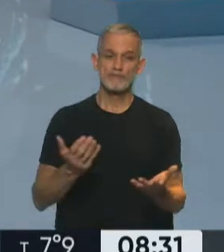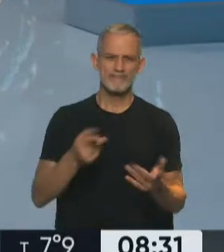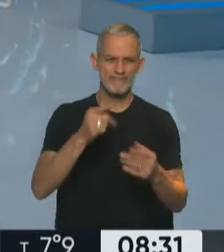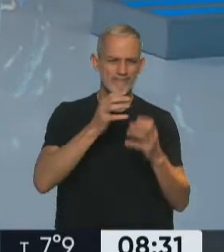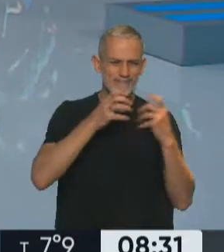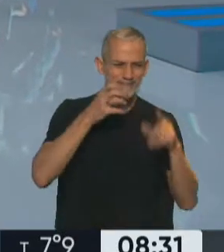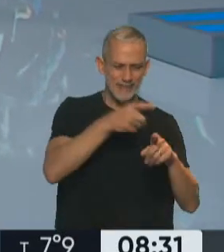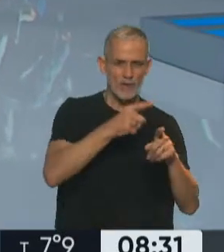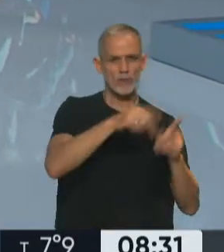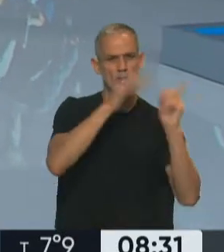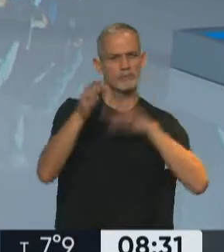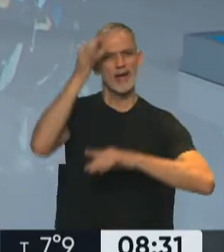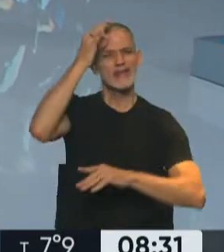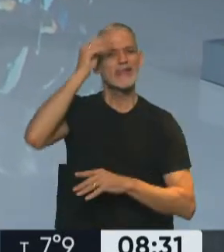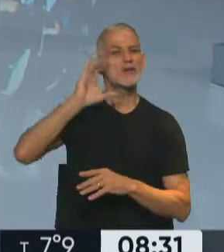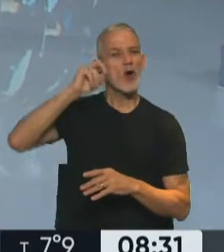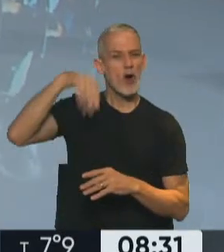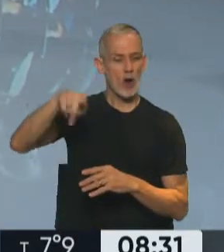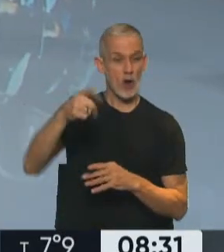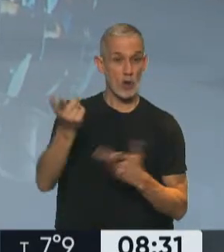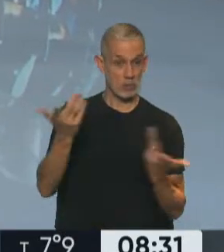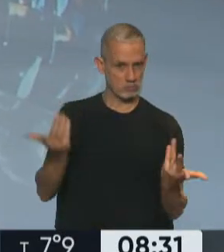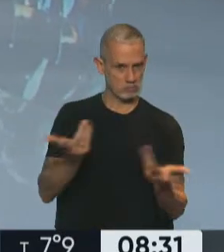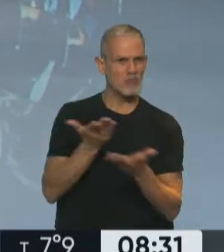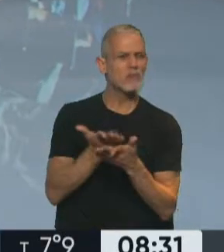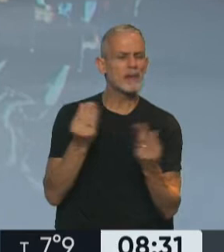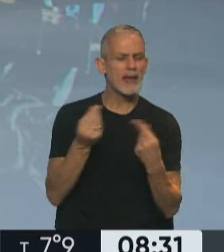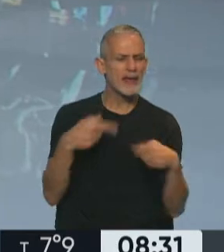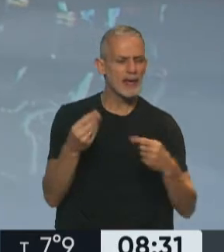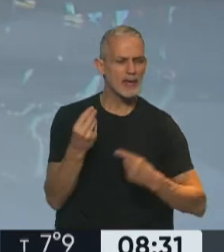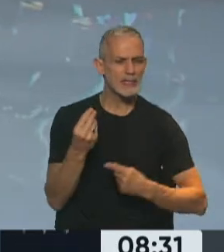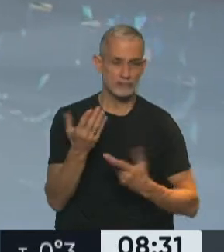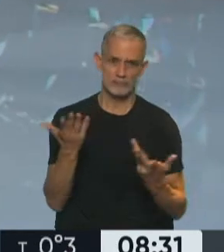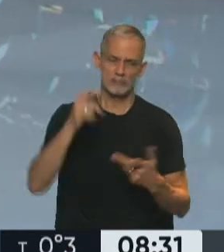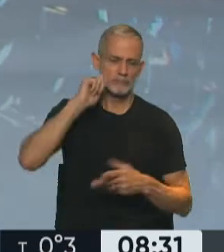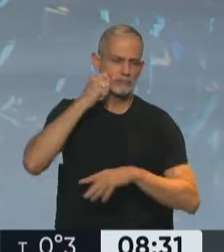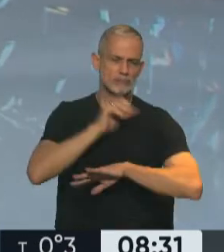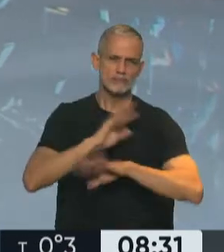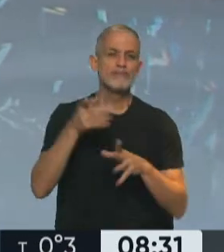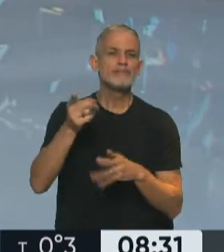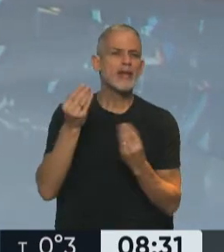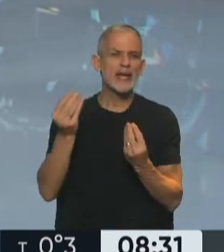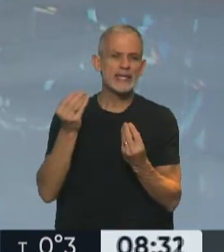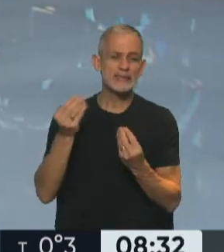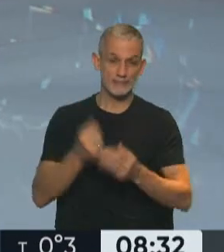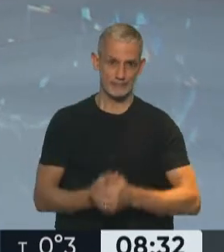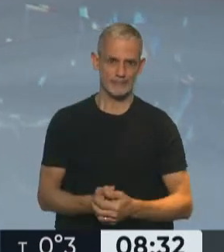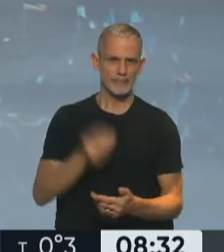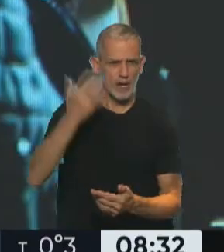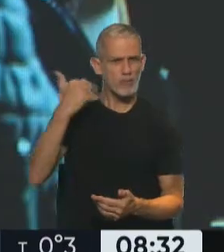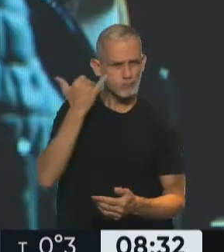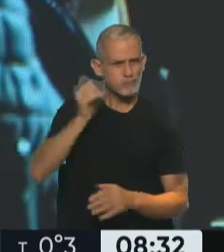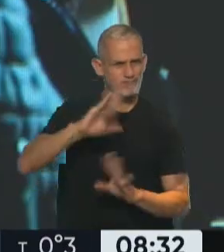nos vamos al Teatro Colón, pero con una propuesta muy particular. Muy particular y genial, te digo. Tiene que ver con, ya se había hecho en el